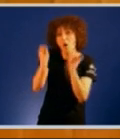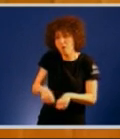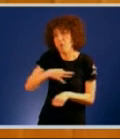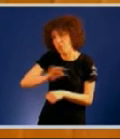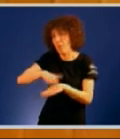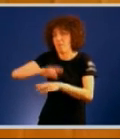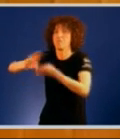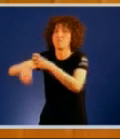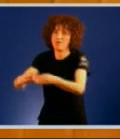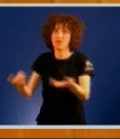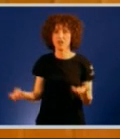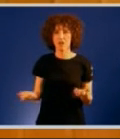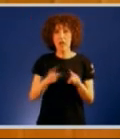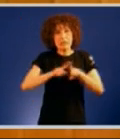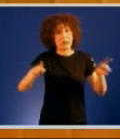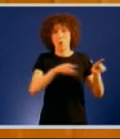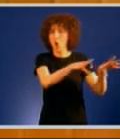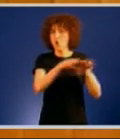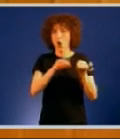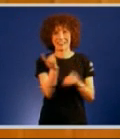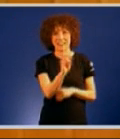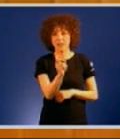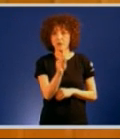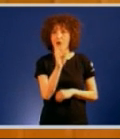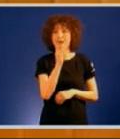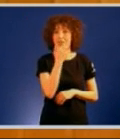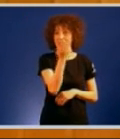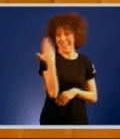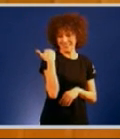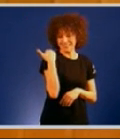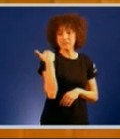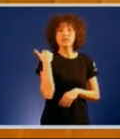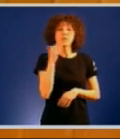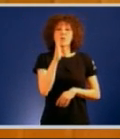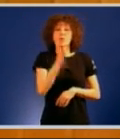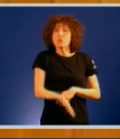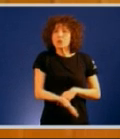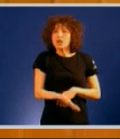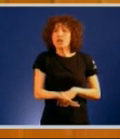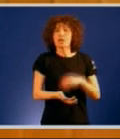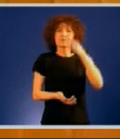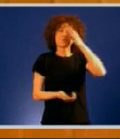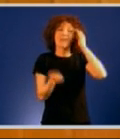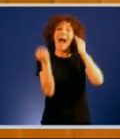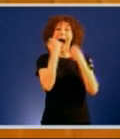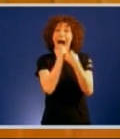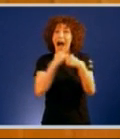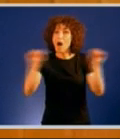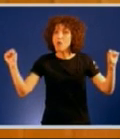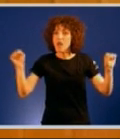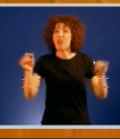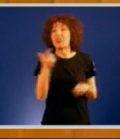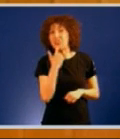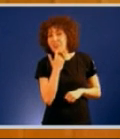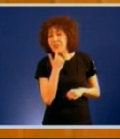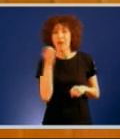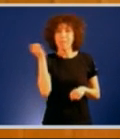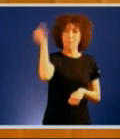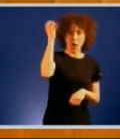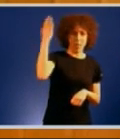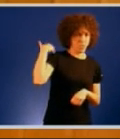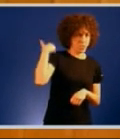decreto. E tampouco entendo, como xa dixen na intervención anterior, por que, a pesar de que se